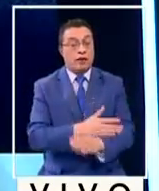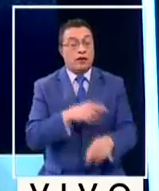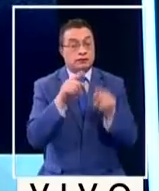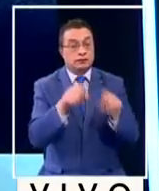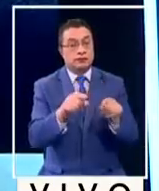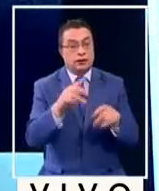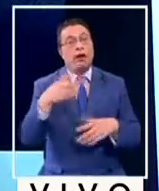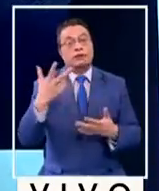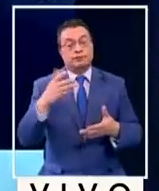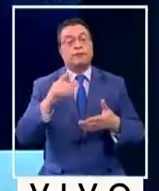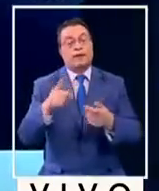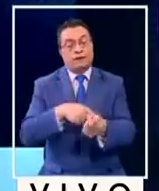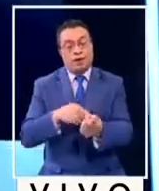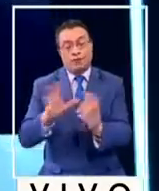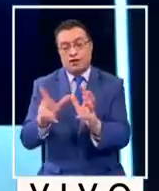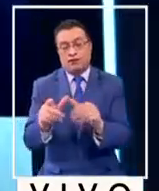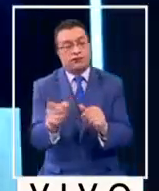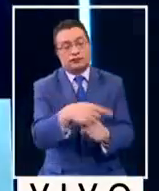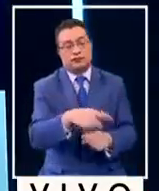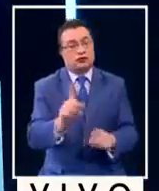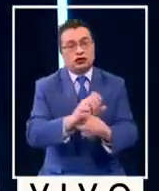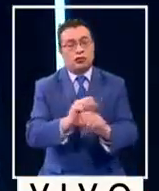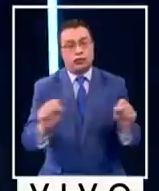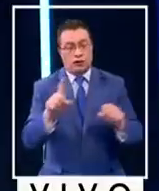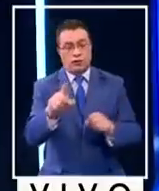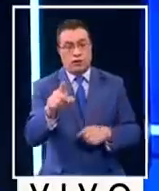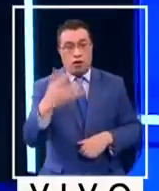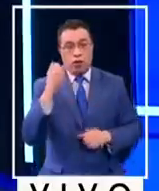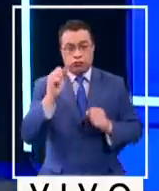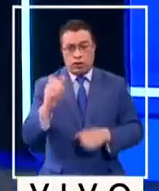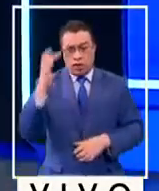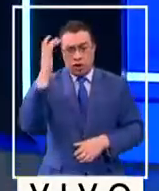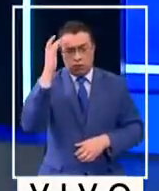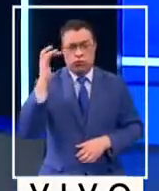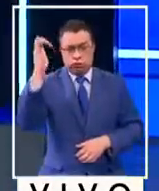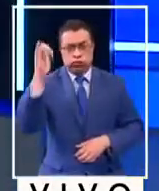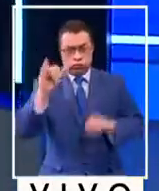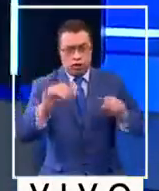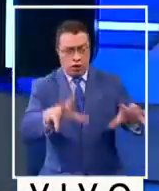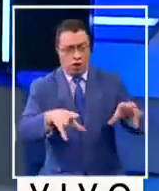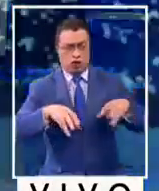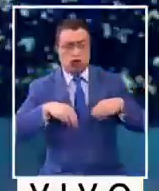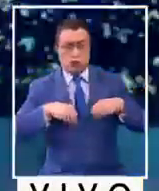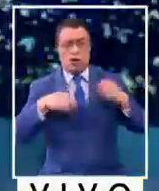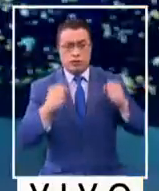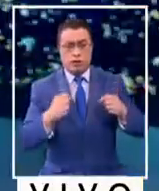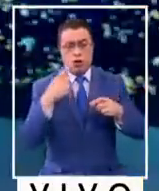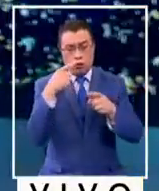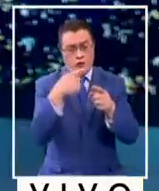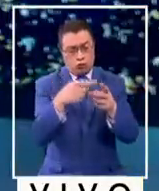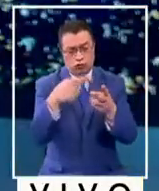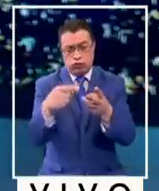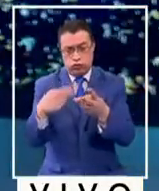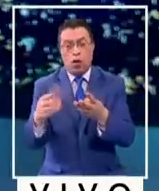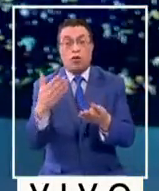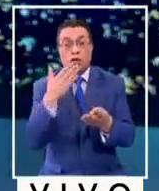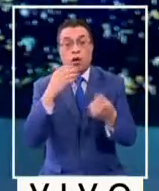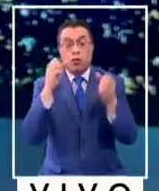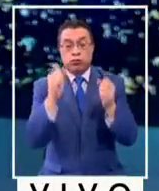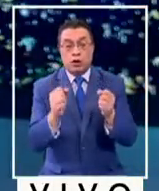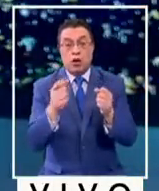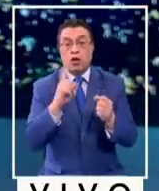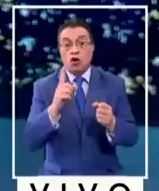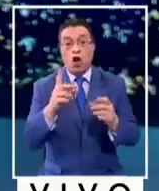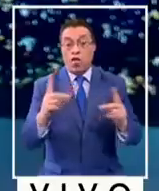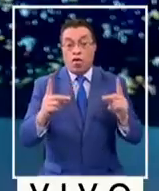caso de nepotismo. Porque Pablo Piñera está tan capacitado para asumir ese cargo como varios destacados profesionales que tampoco